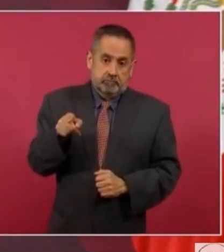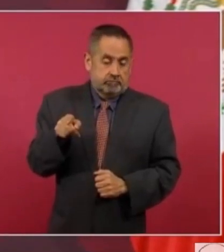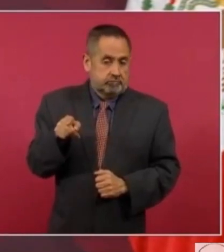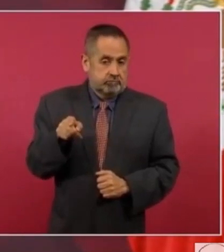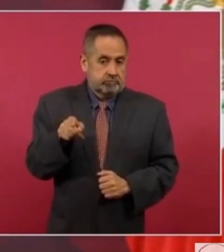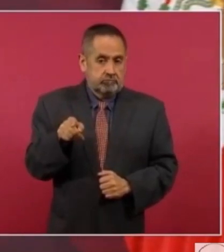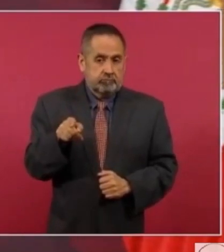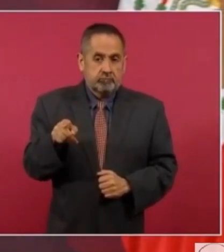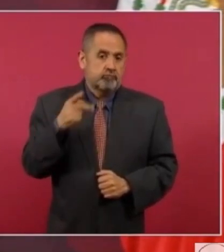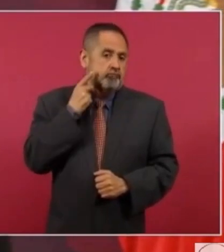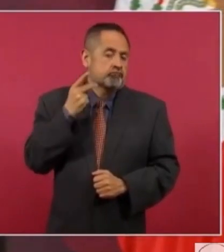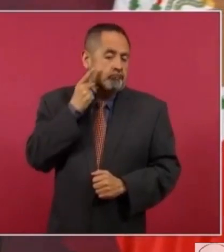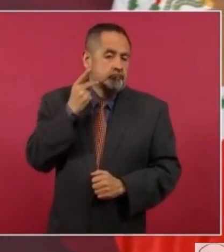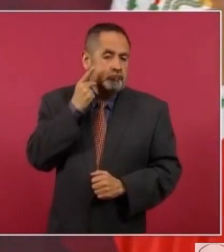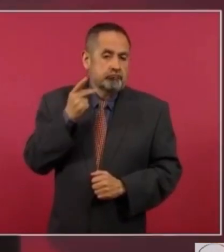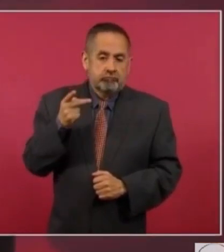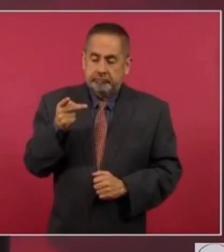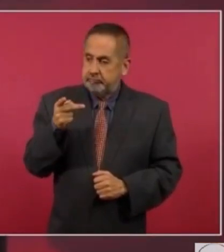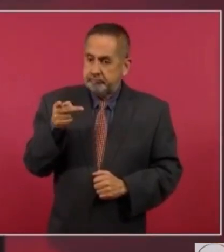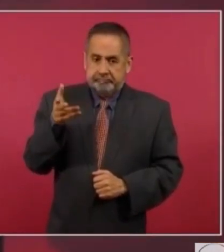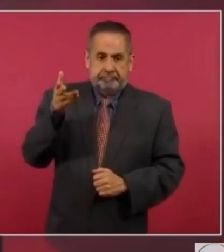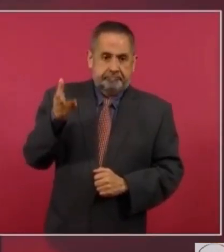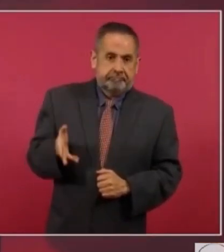un político